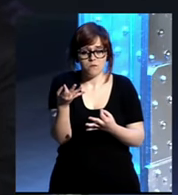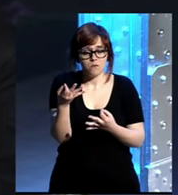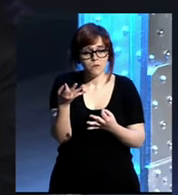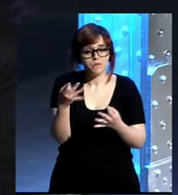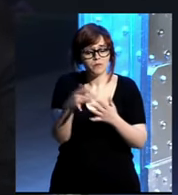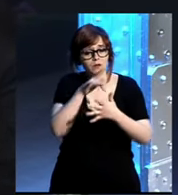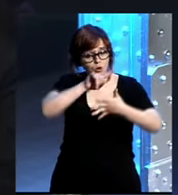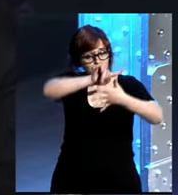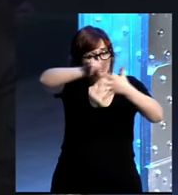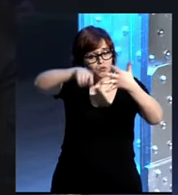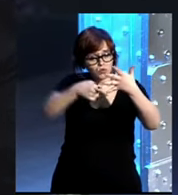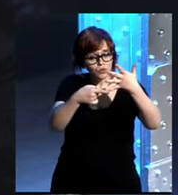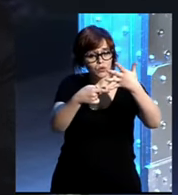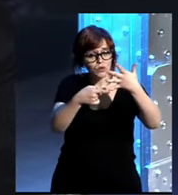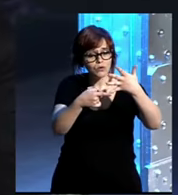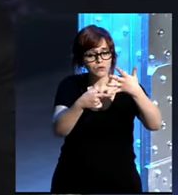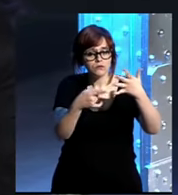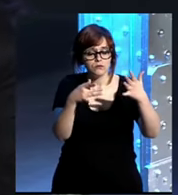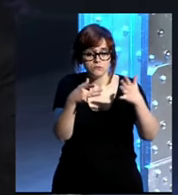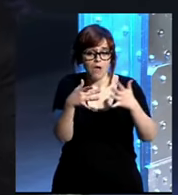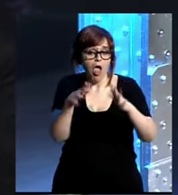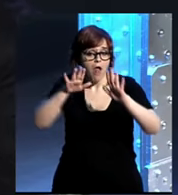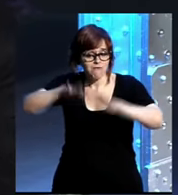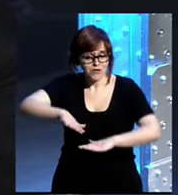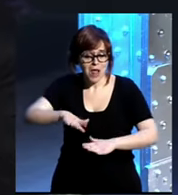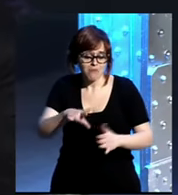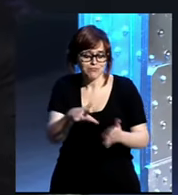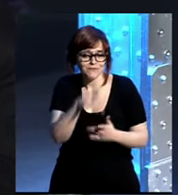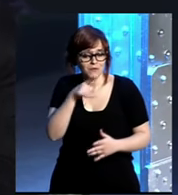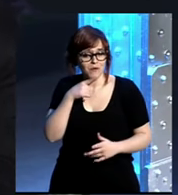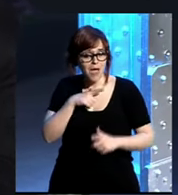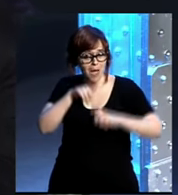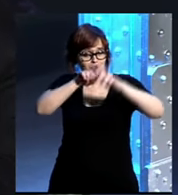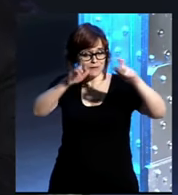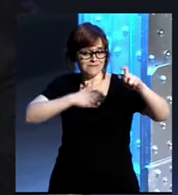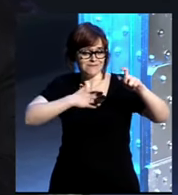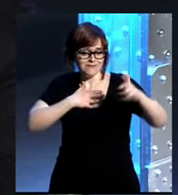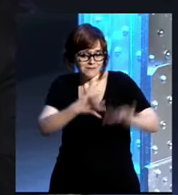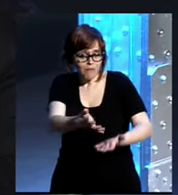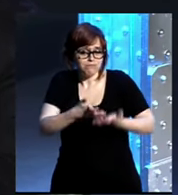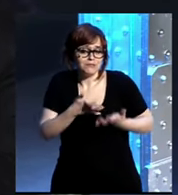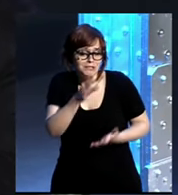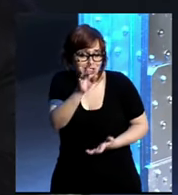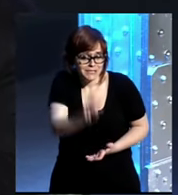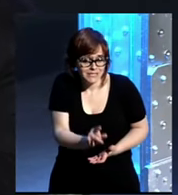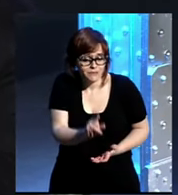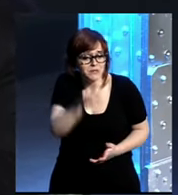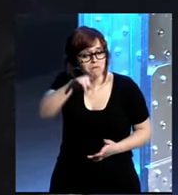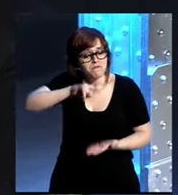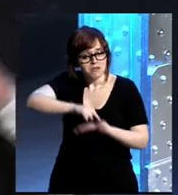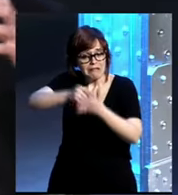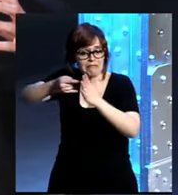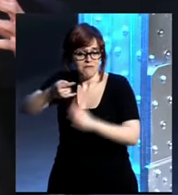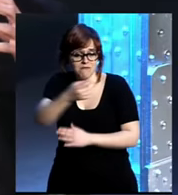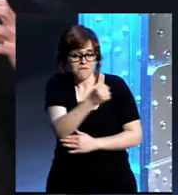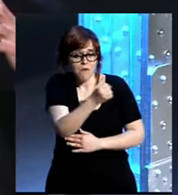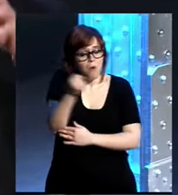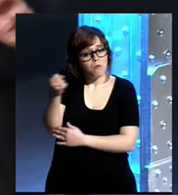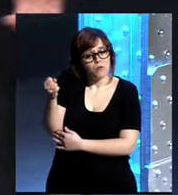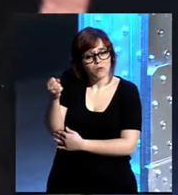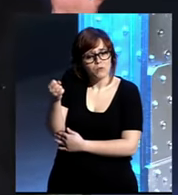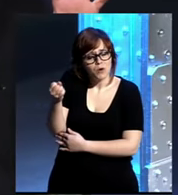instancia, son buenos para la compañía y en este caso, que se soportan sobre las TIC, son buenos para nosotros. Y yo creo que eso es un fenómeno de win-win. Romper